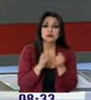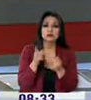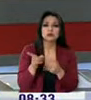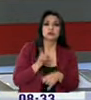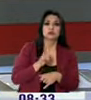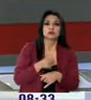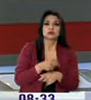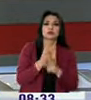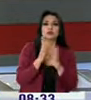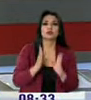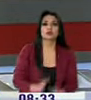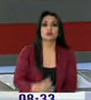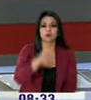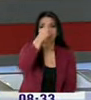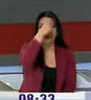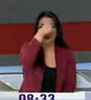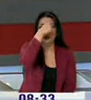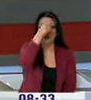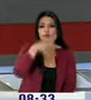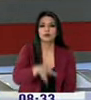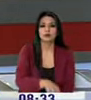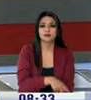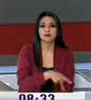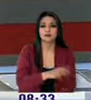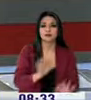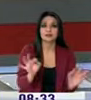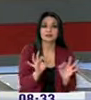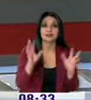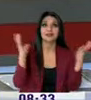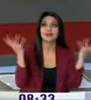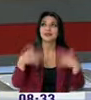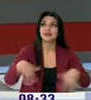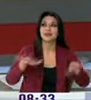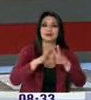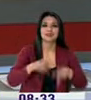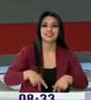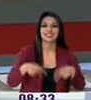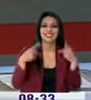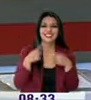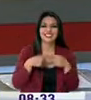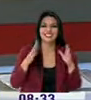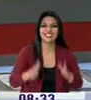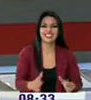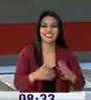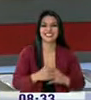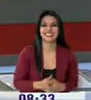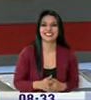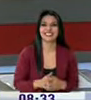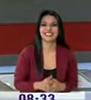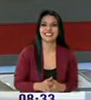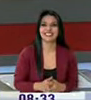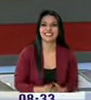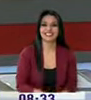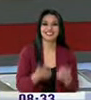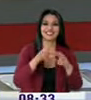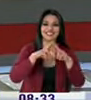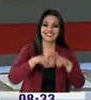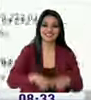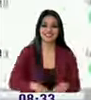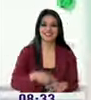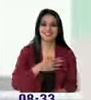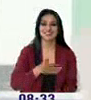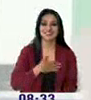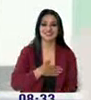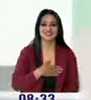presa de nuestra productora hindú, no acostumbrada evidentemente a esta forma de vivir de los quiteños. A ver, vamos a revisar. Póngalo